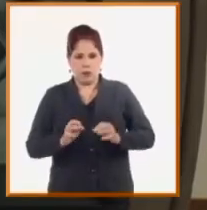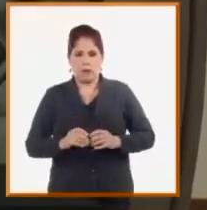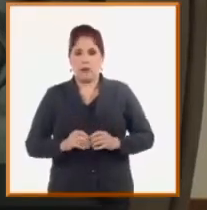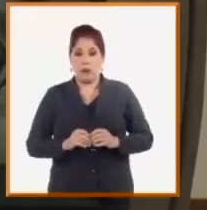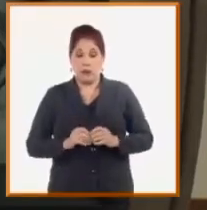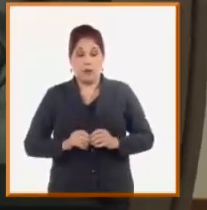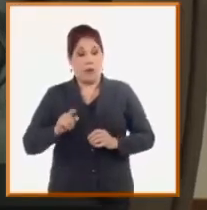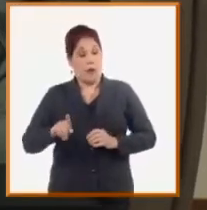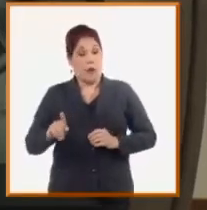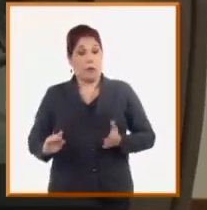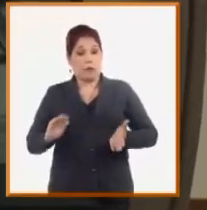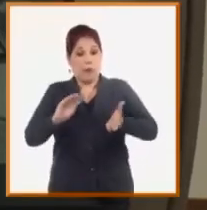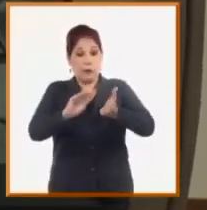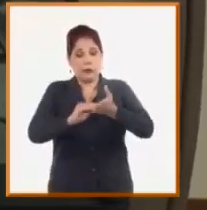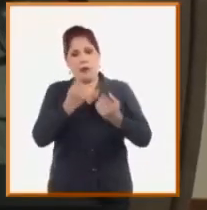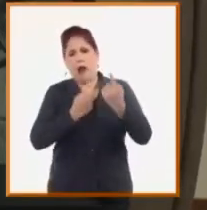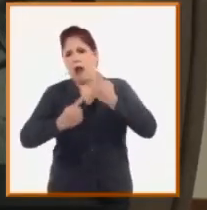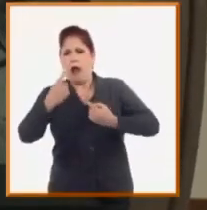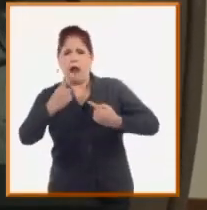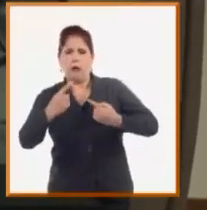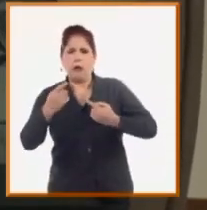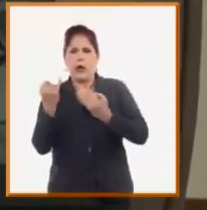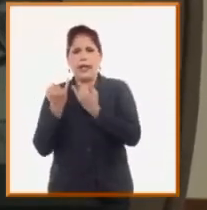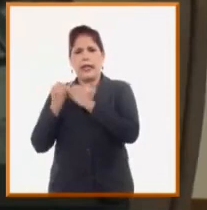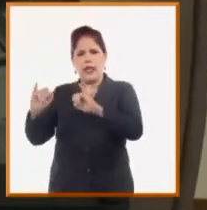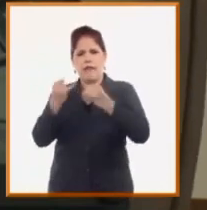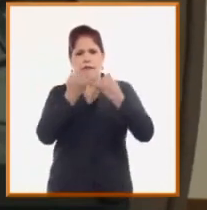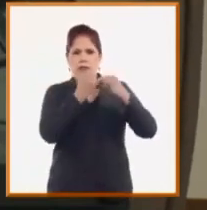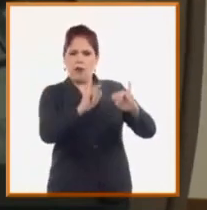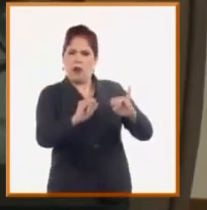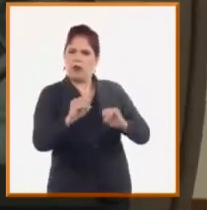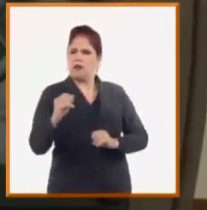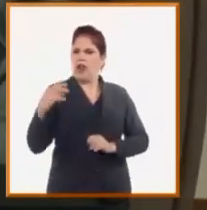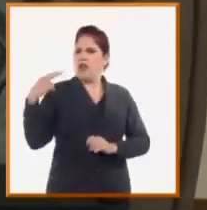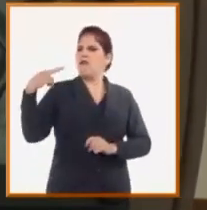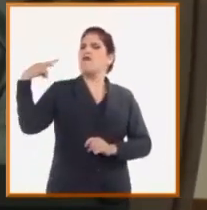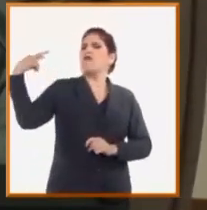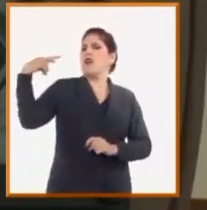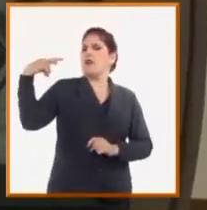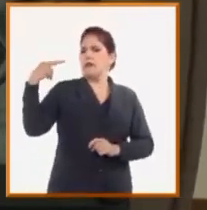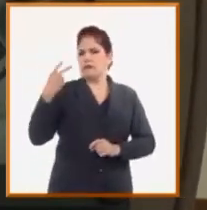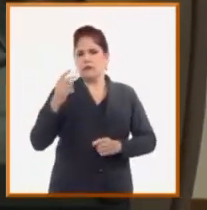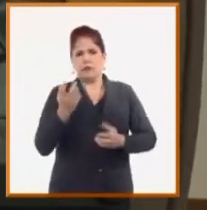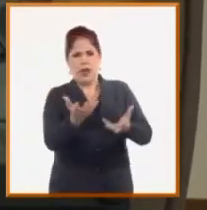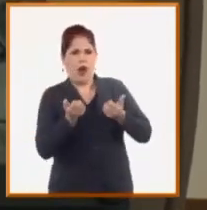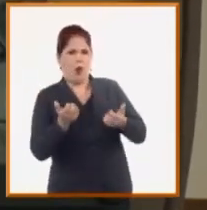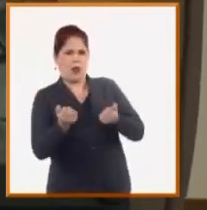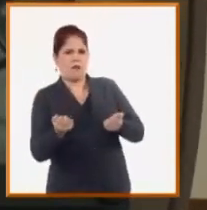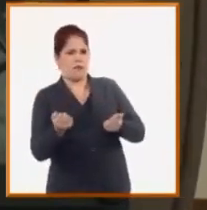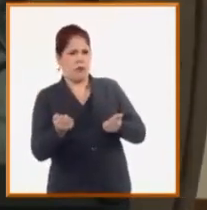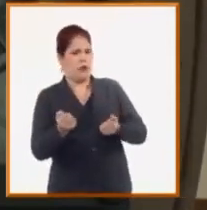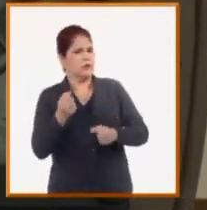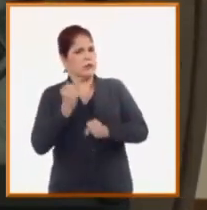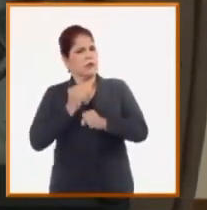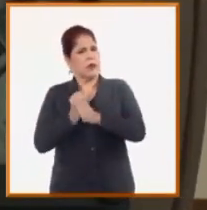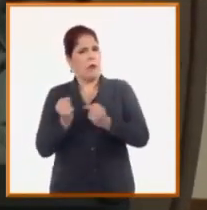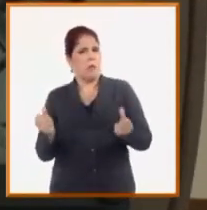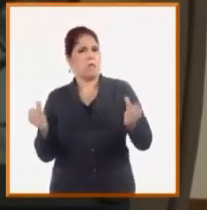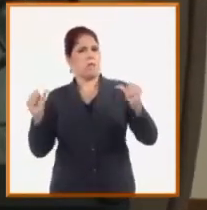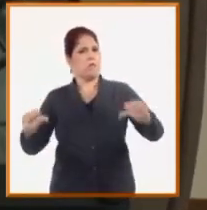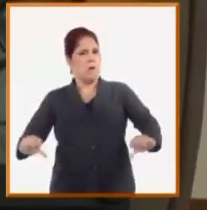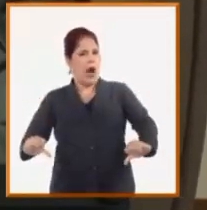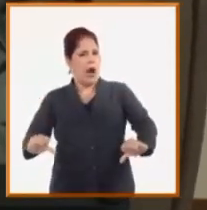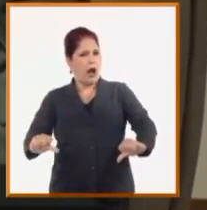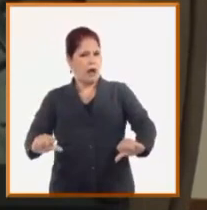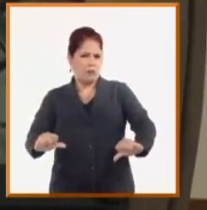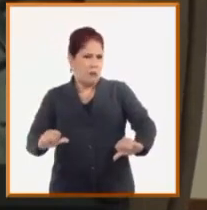si nos aportamos algunas manifestaciones de individualismo, de vanidades, de egoísmo que podamos tener, de ineficiencia que podamos tener, ¿qué